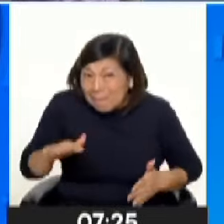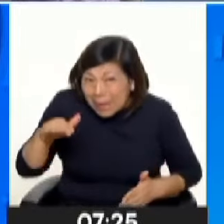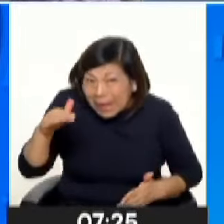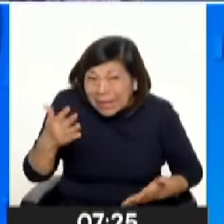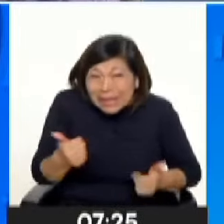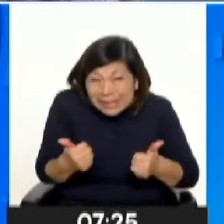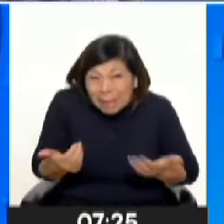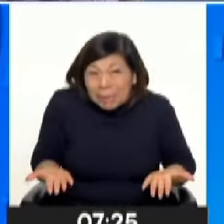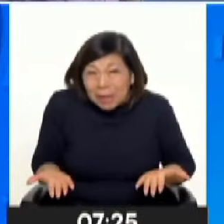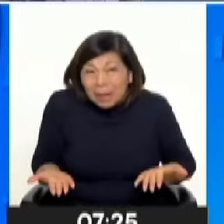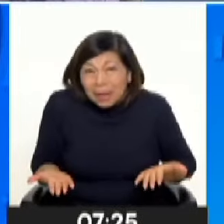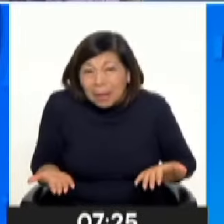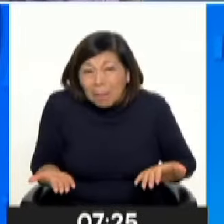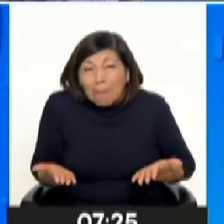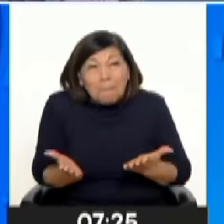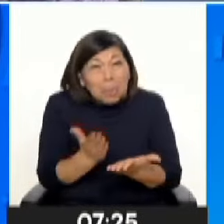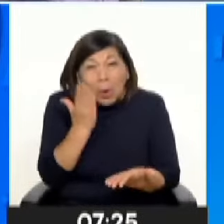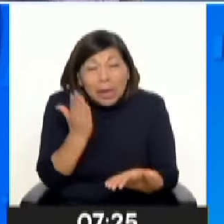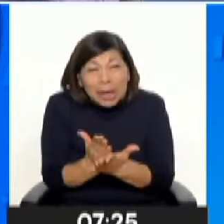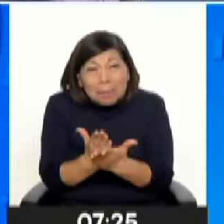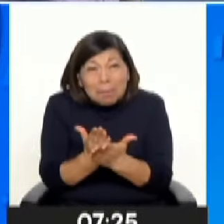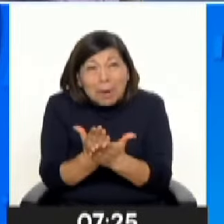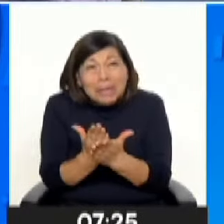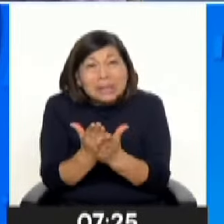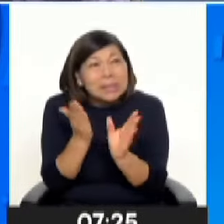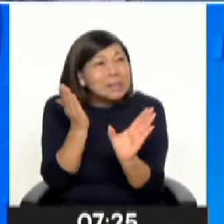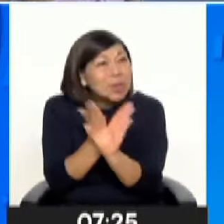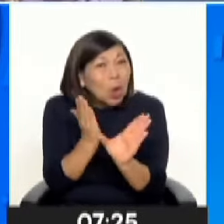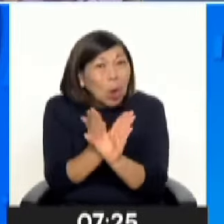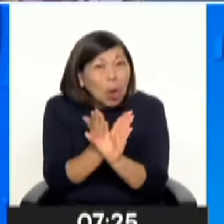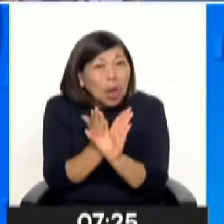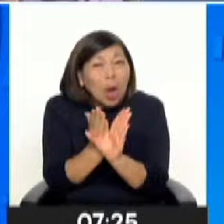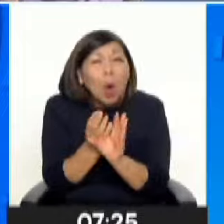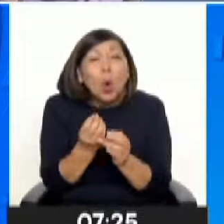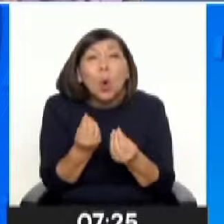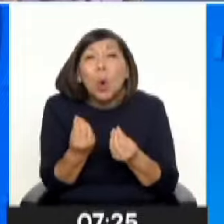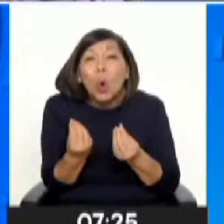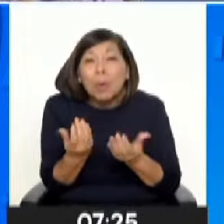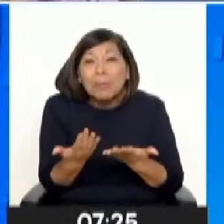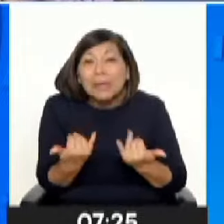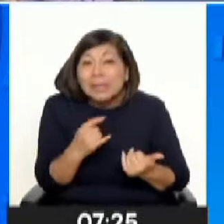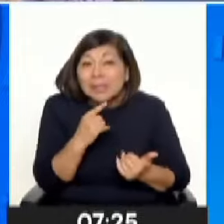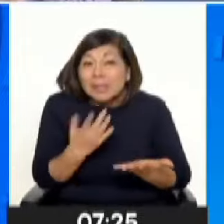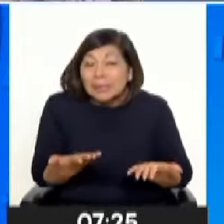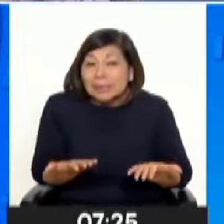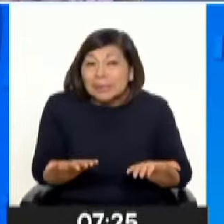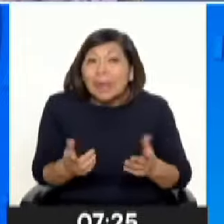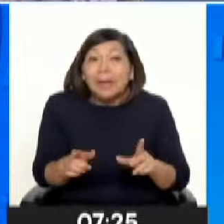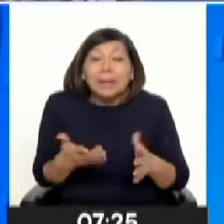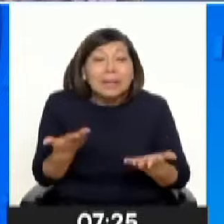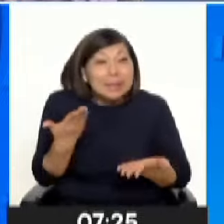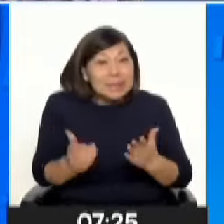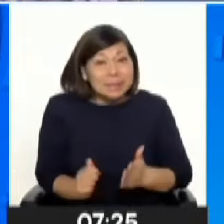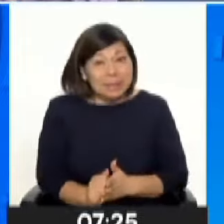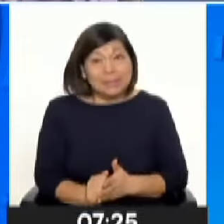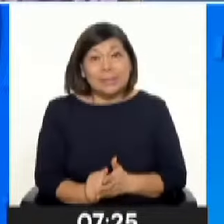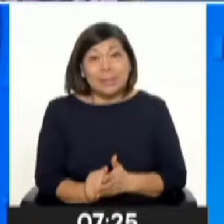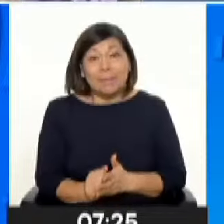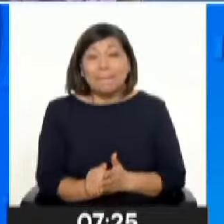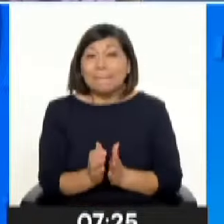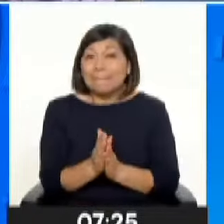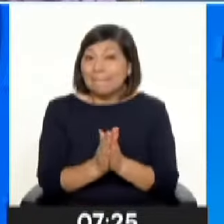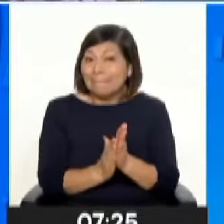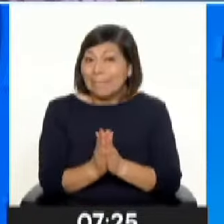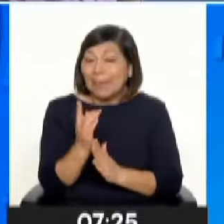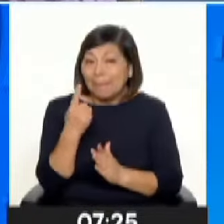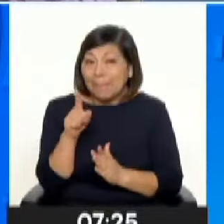¿Estará bien? ¿Tiene ayuda psicológica, psiquiátrica? ¿Cómo está? Ya. Y ahí tal vez los riesgos y